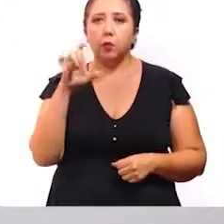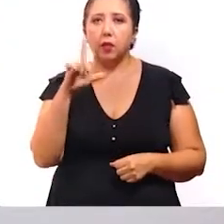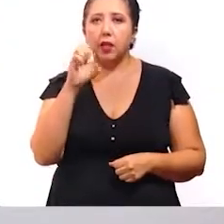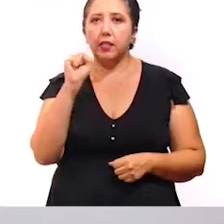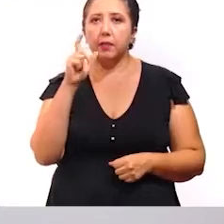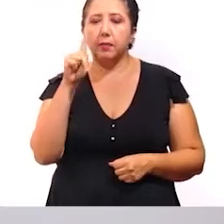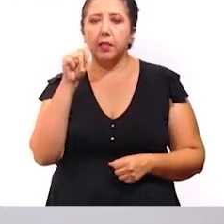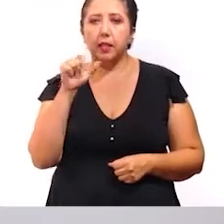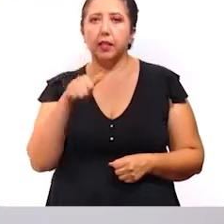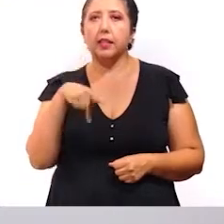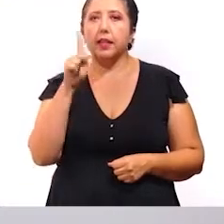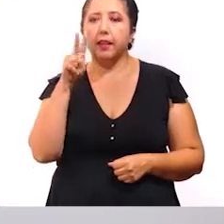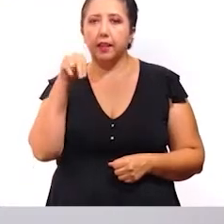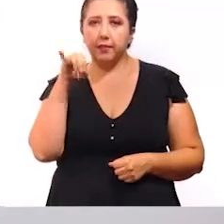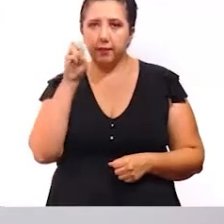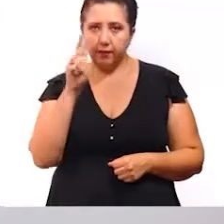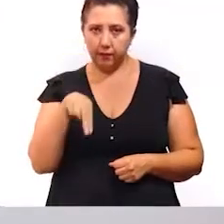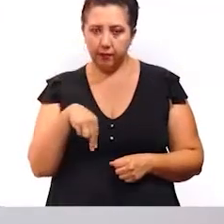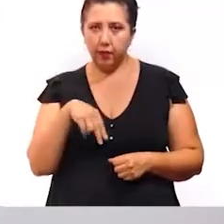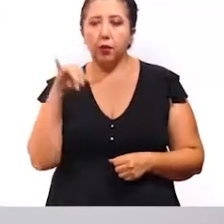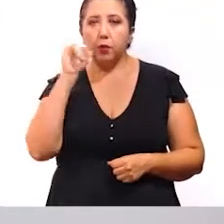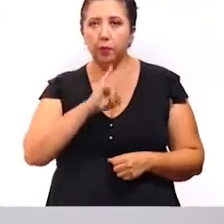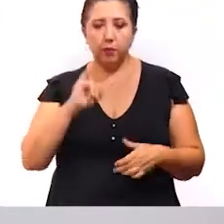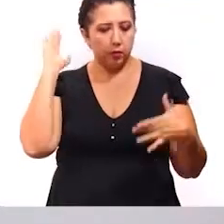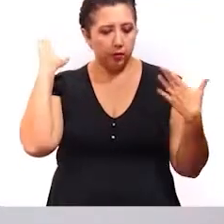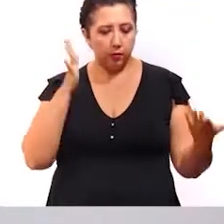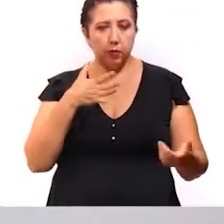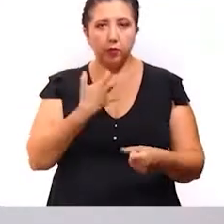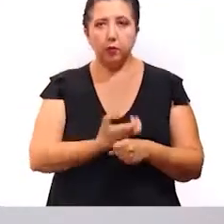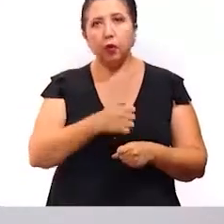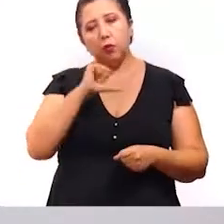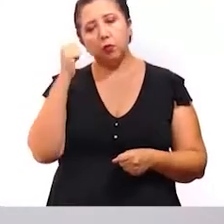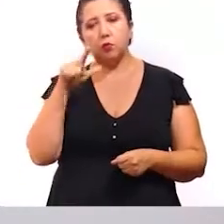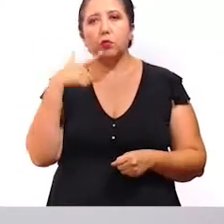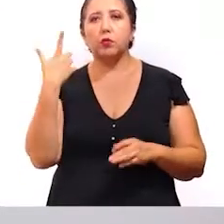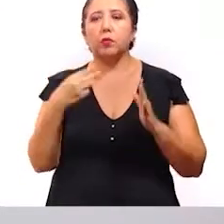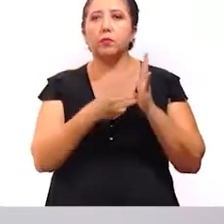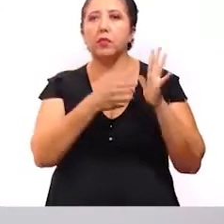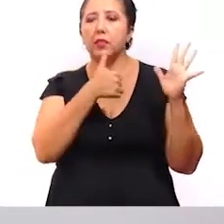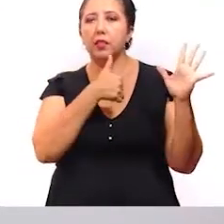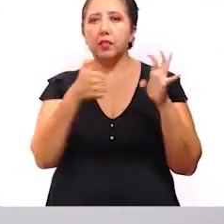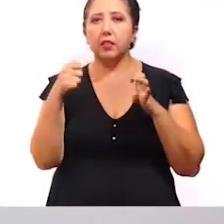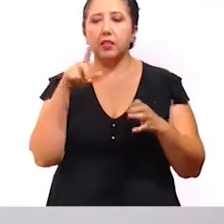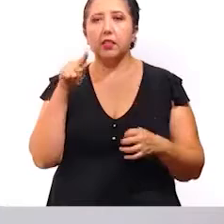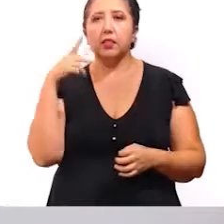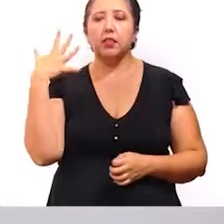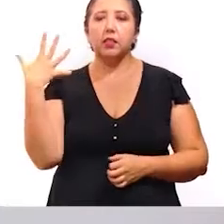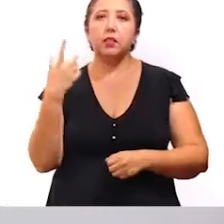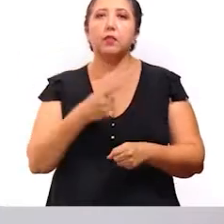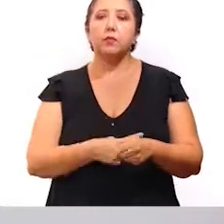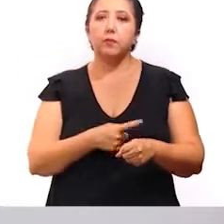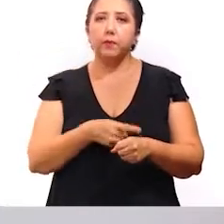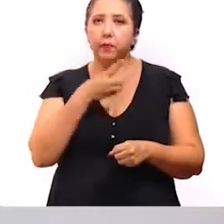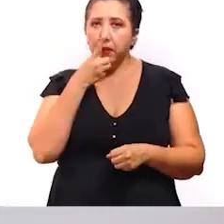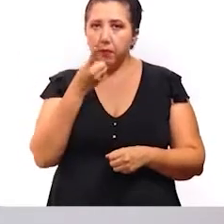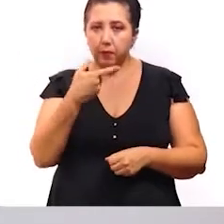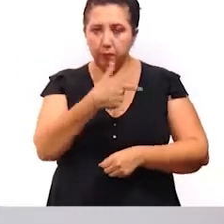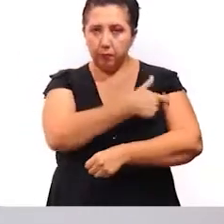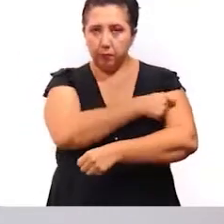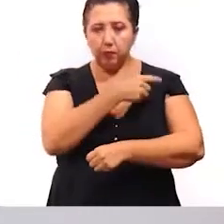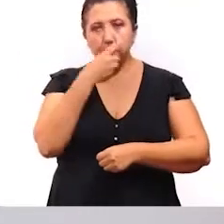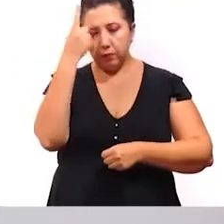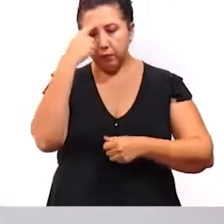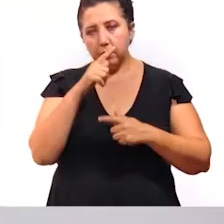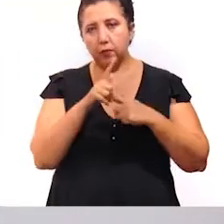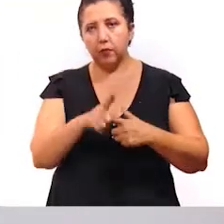Ticul, Espita y Canacín. El jueves arribaron al estado otras 12,675 vacunas contra el coronavirus,